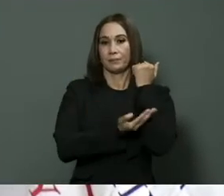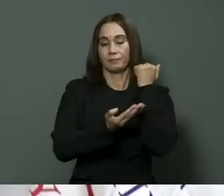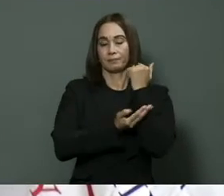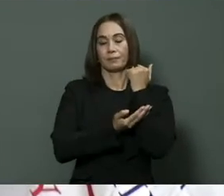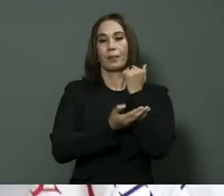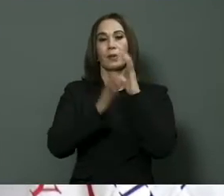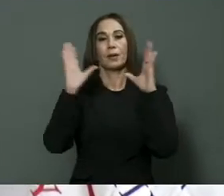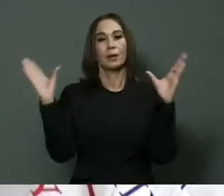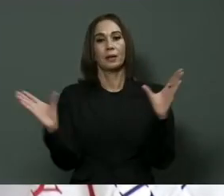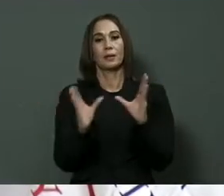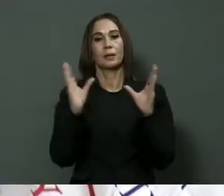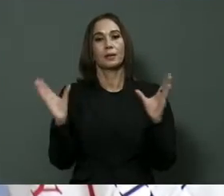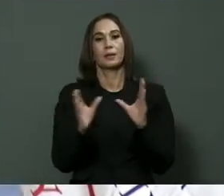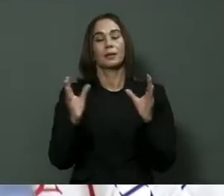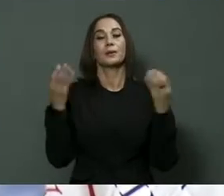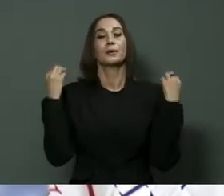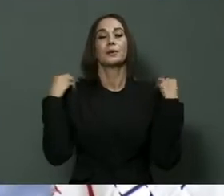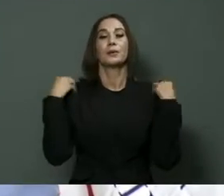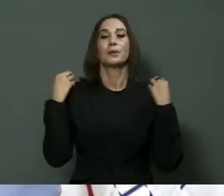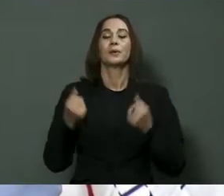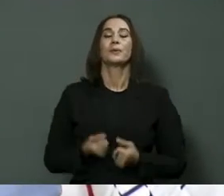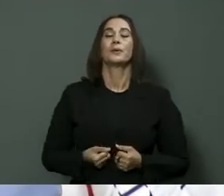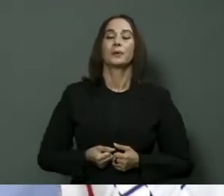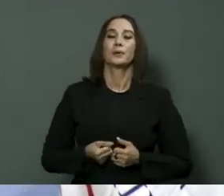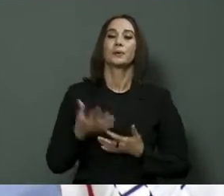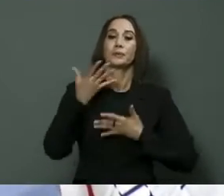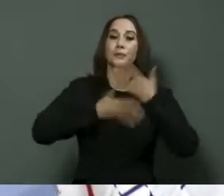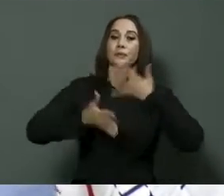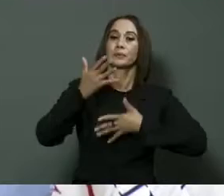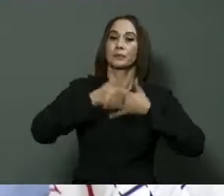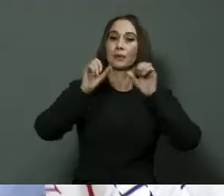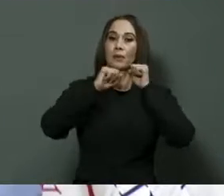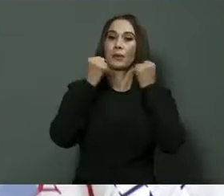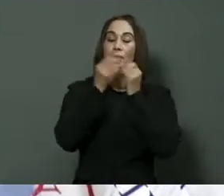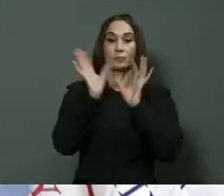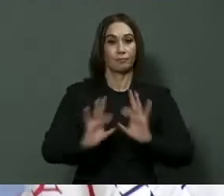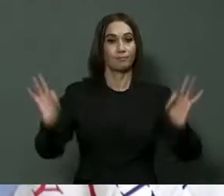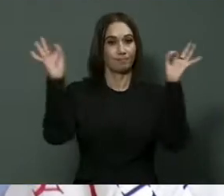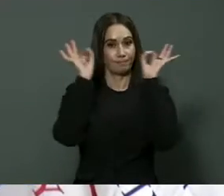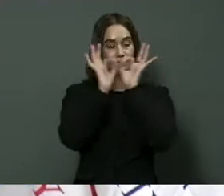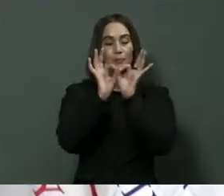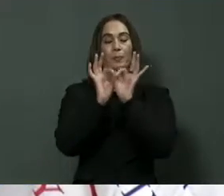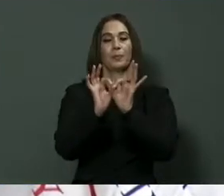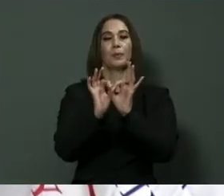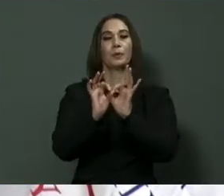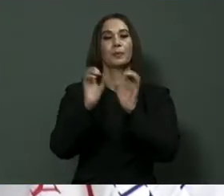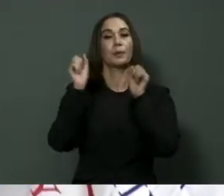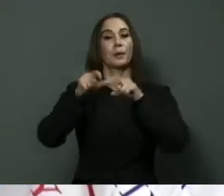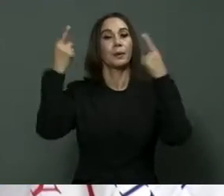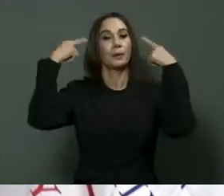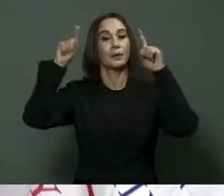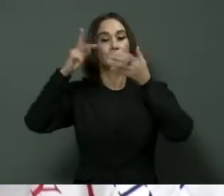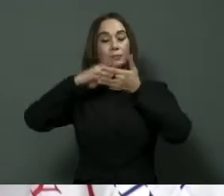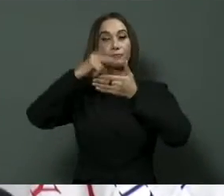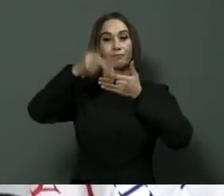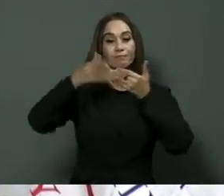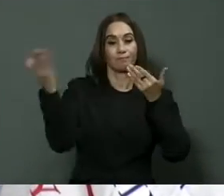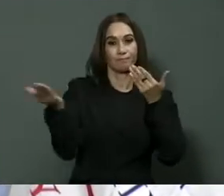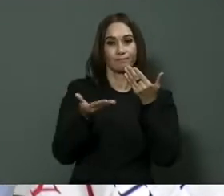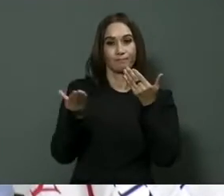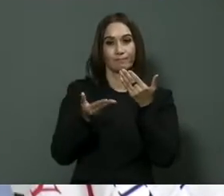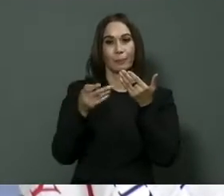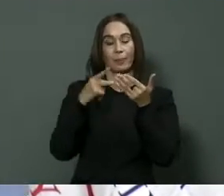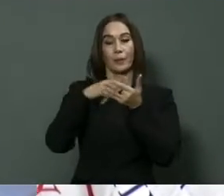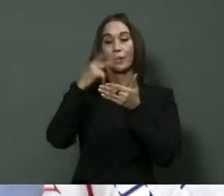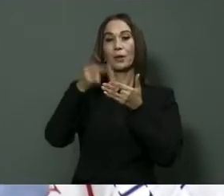y actividades deportivas. La convivencia ciudadana es vital para el éxito de este plan y